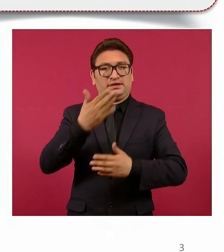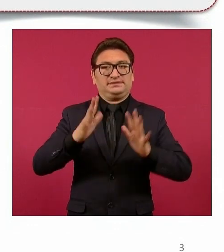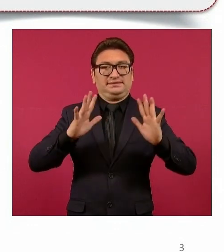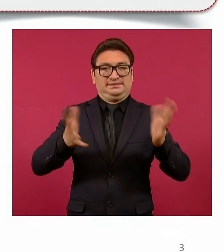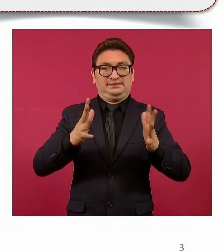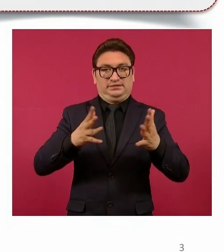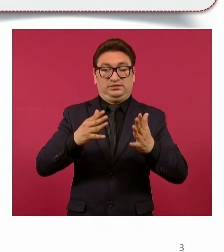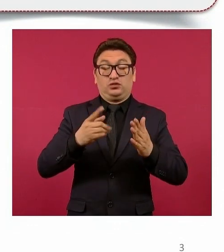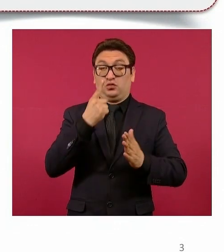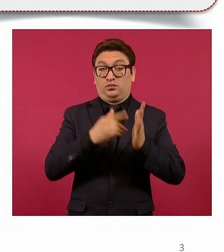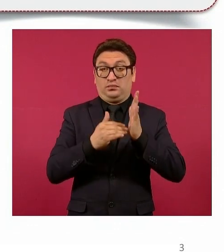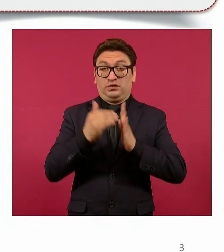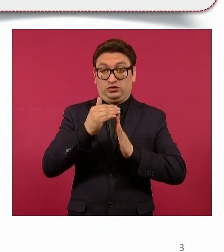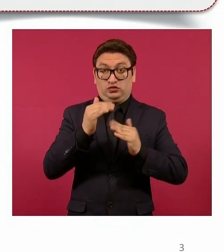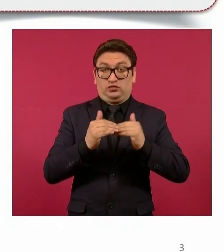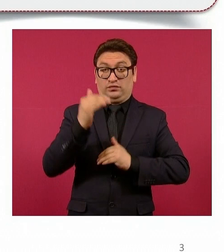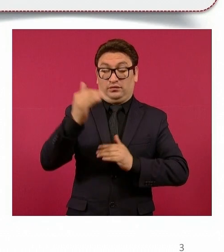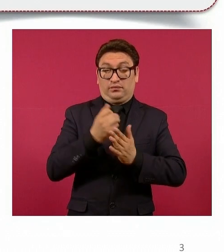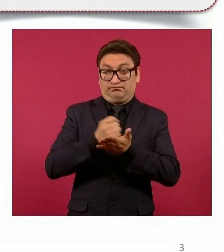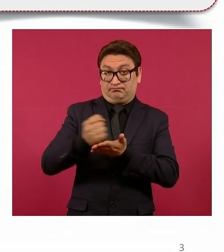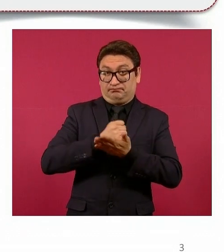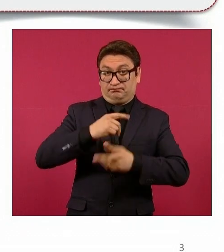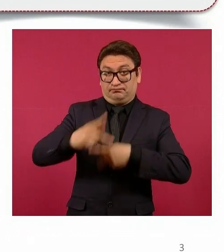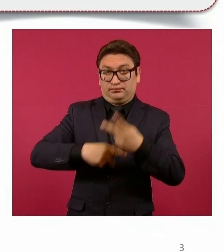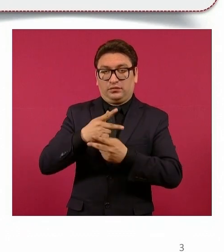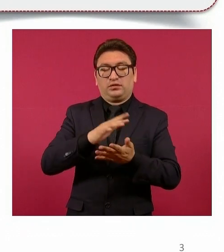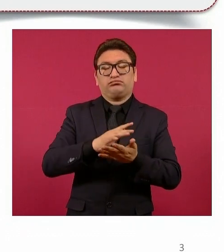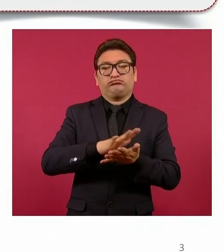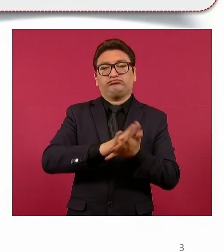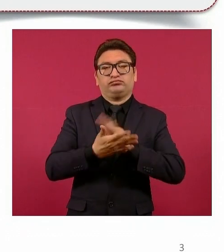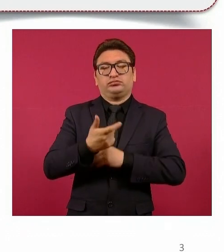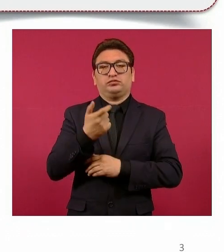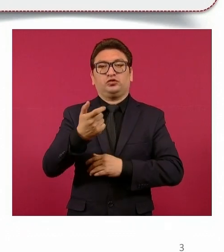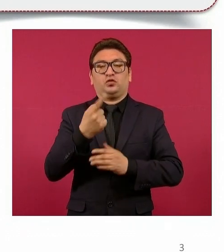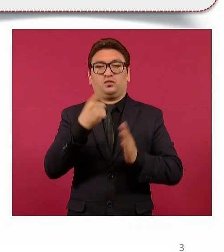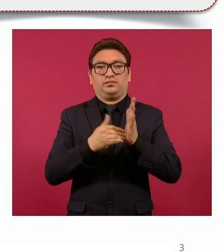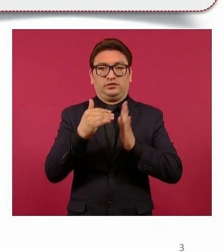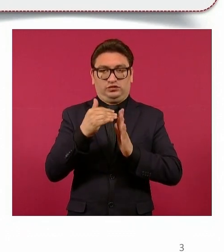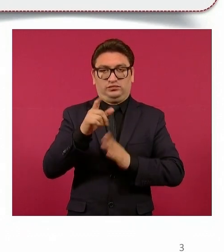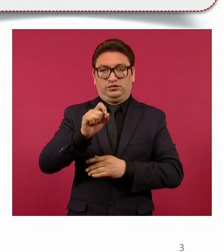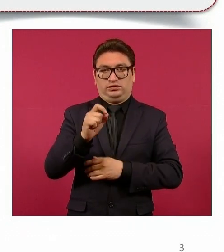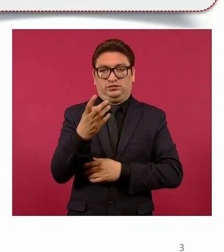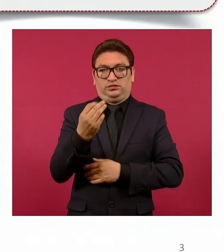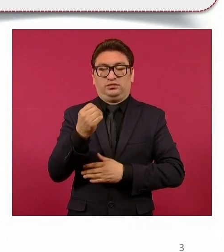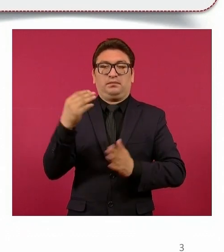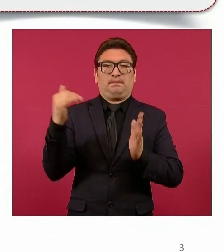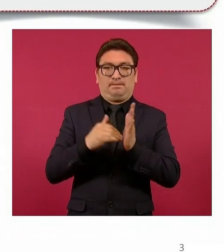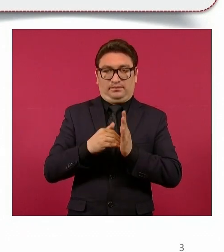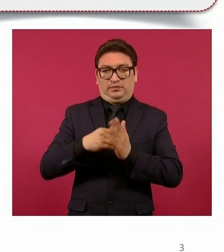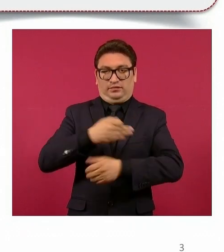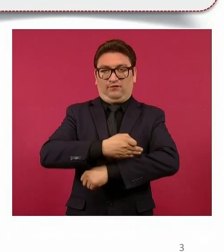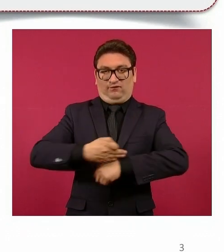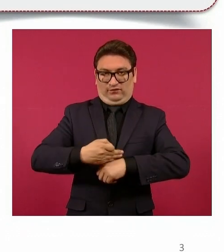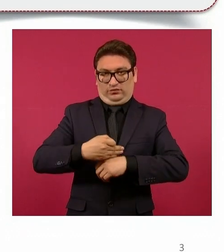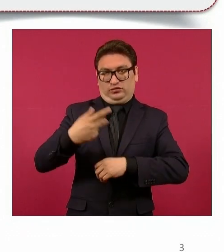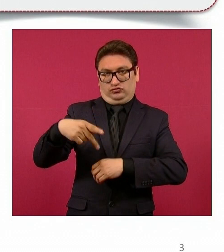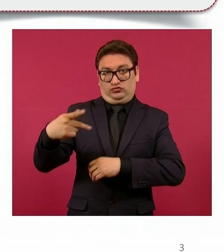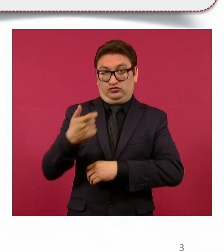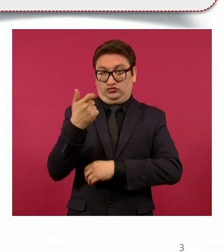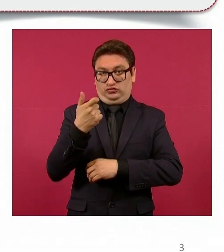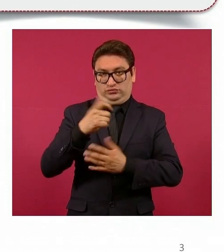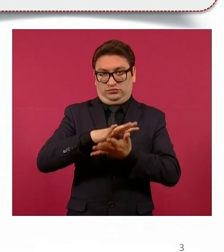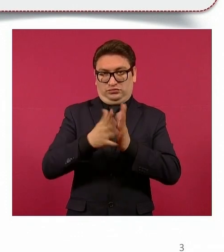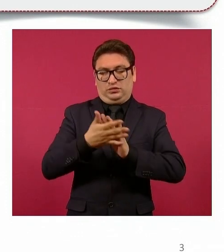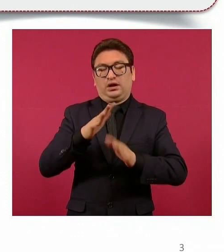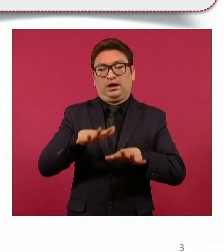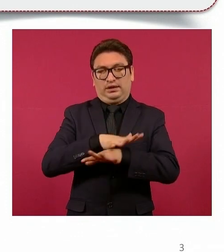de 1 millón de créditos convertidos a pesos, 1.029.000 familias han convertido su saldo a